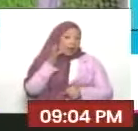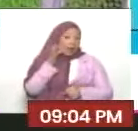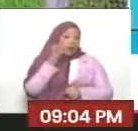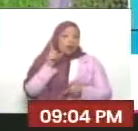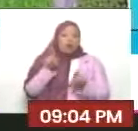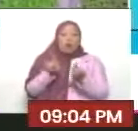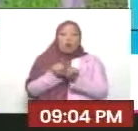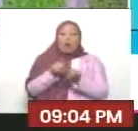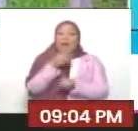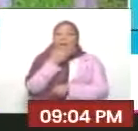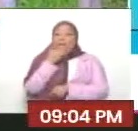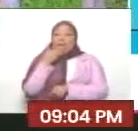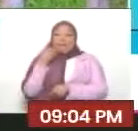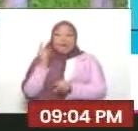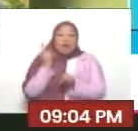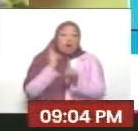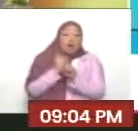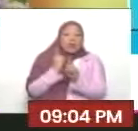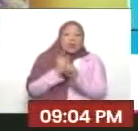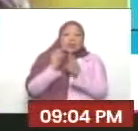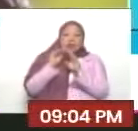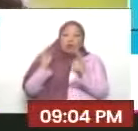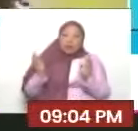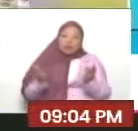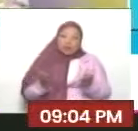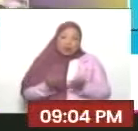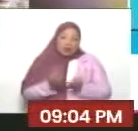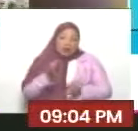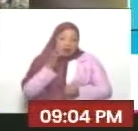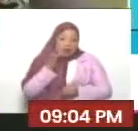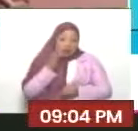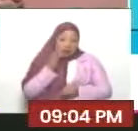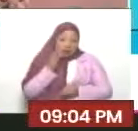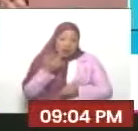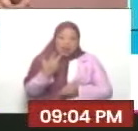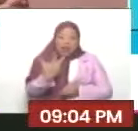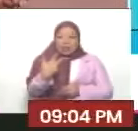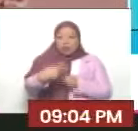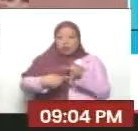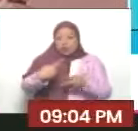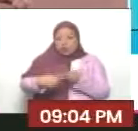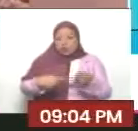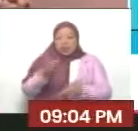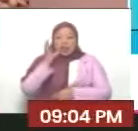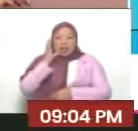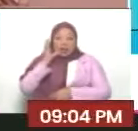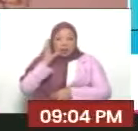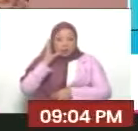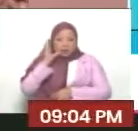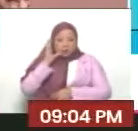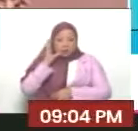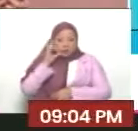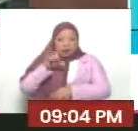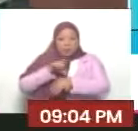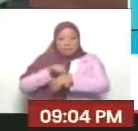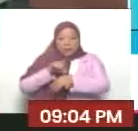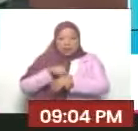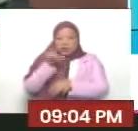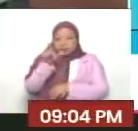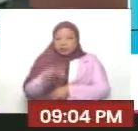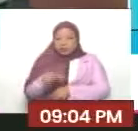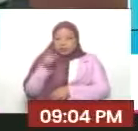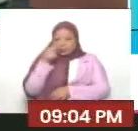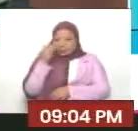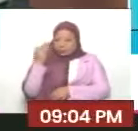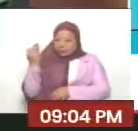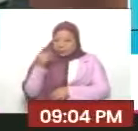compite como el mejor cacao del mundo donde lo ponga? Y aquí tenemos tres productores de cacao. El doctor médico Serafín